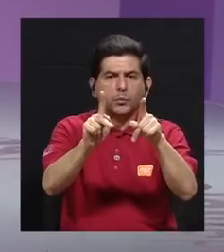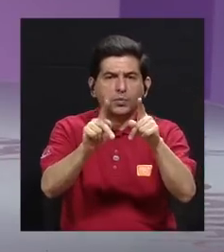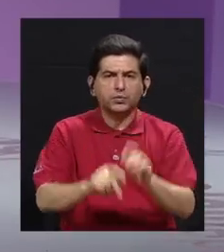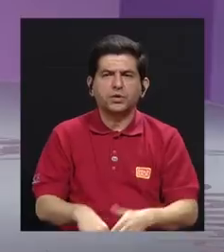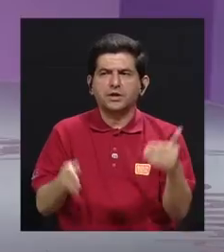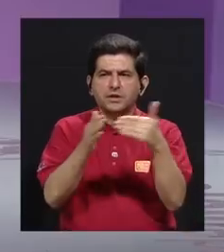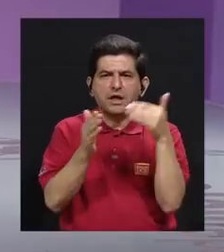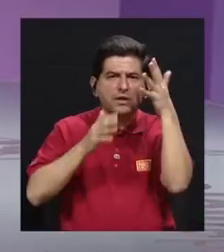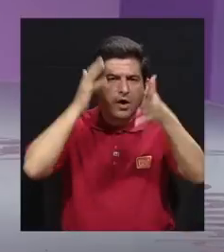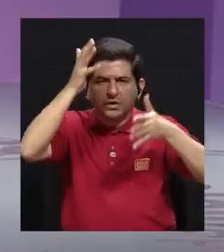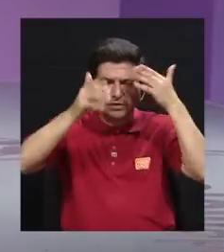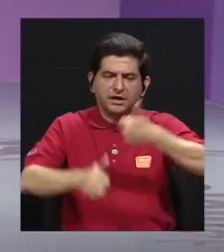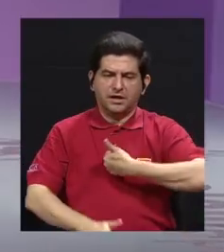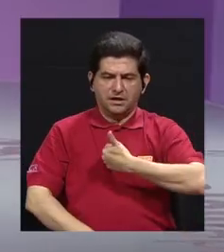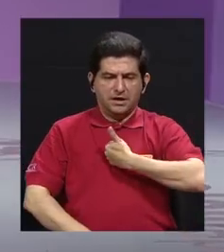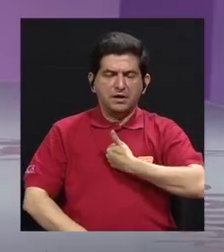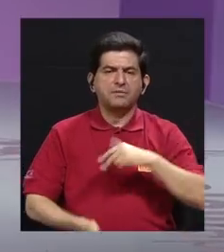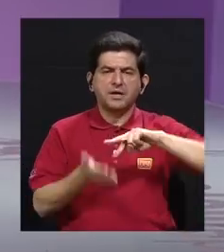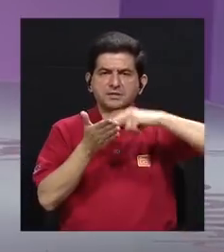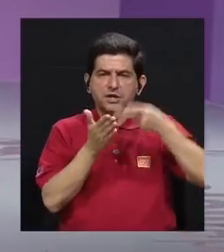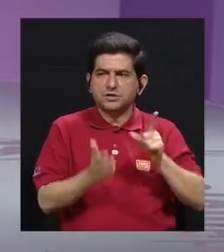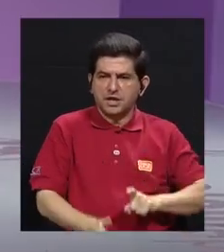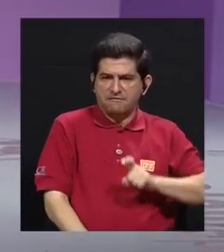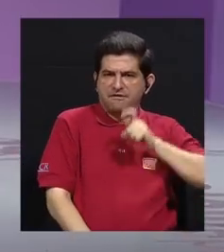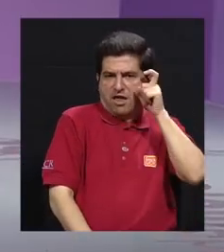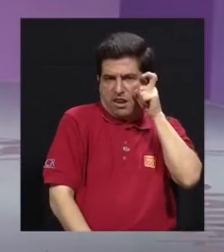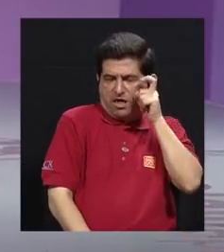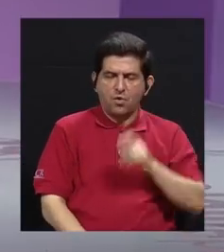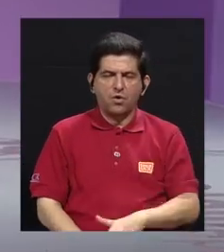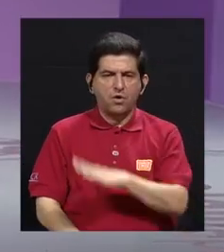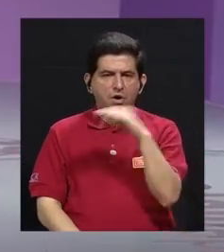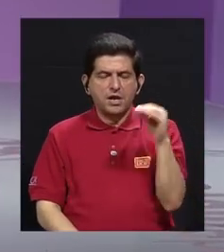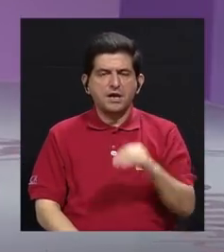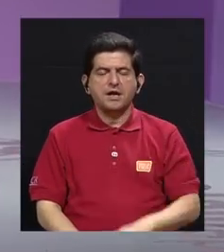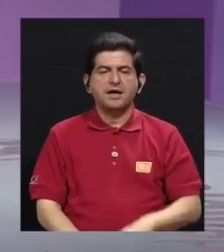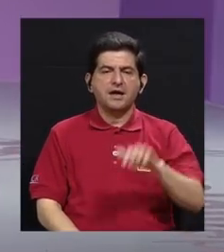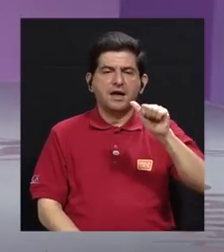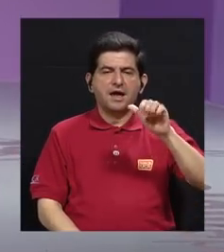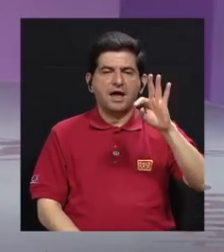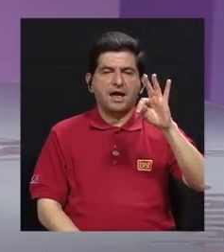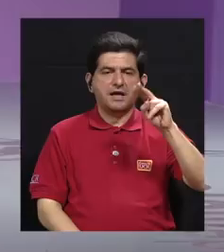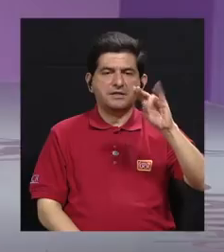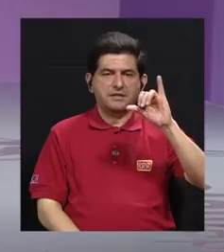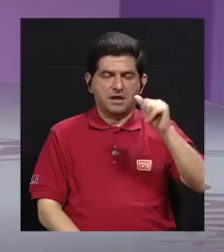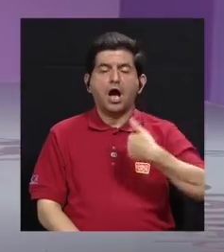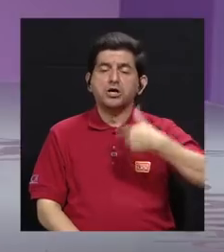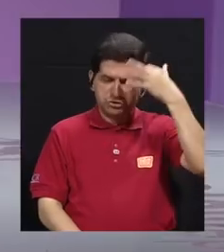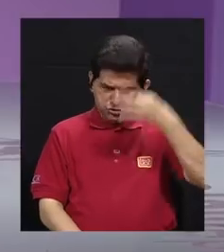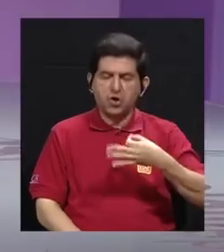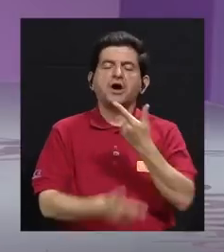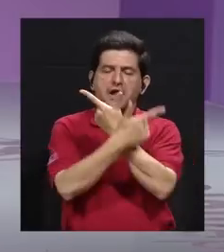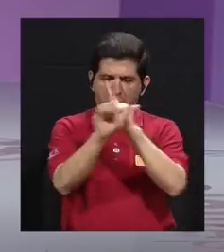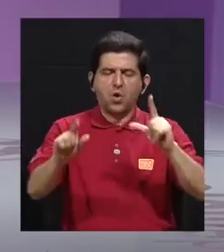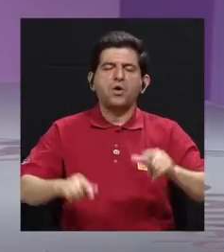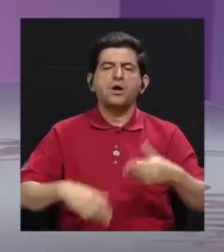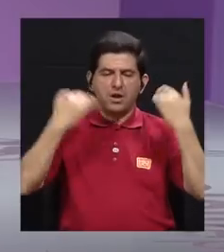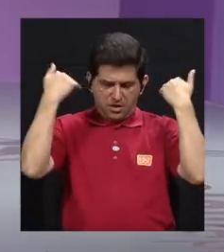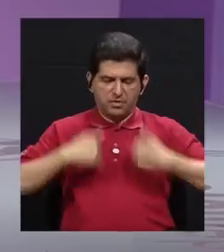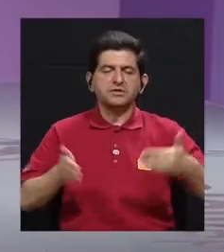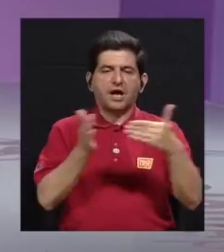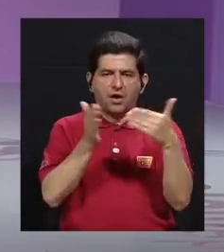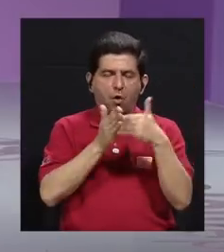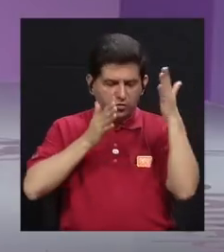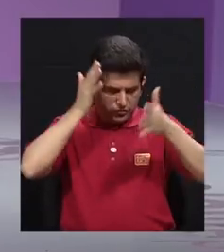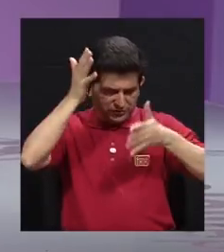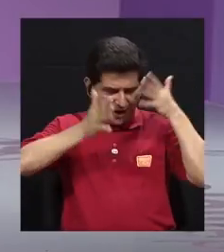encontrar posibilidades de reinventarnos en términos de género y de etnicidad. Yo sí creo en la libertad humana